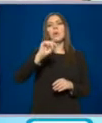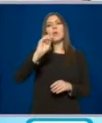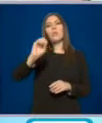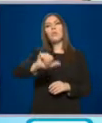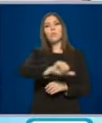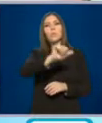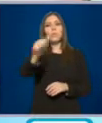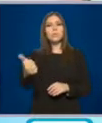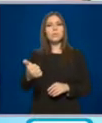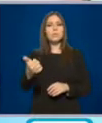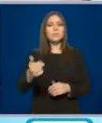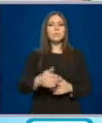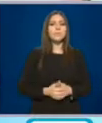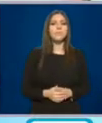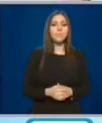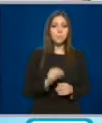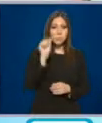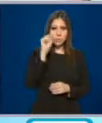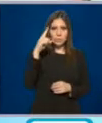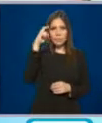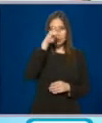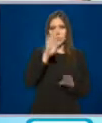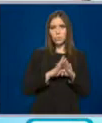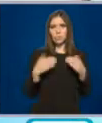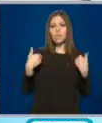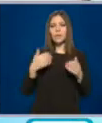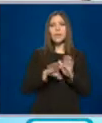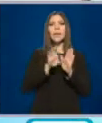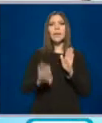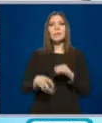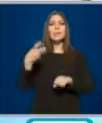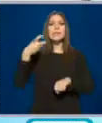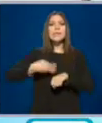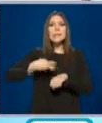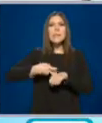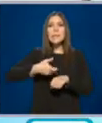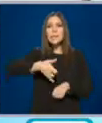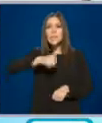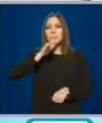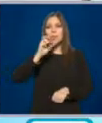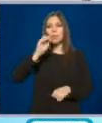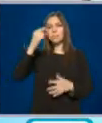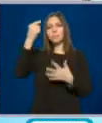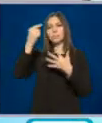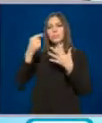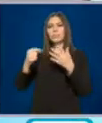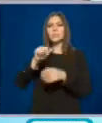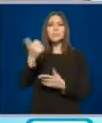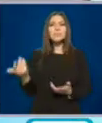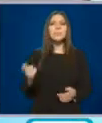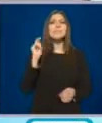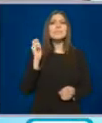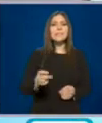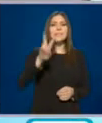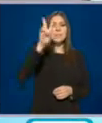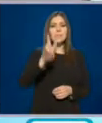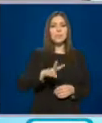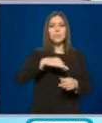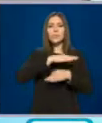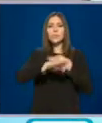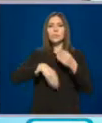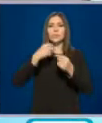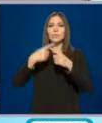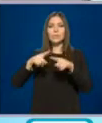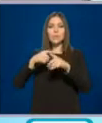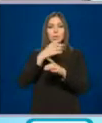más difíciles de entender. Por ejemplo, la cerveza y muchísimas otras. ¿Qué hay de cierto de todos estos productos, de